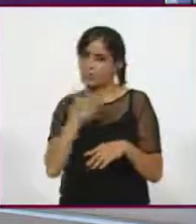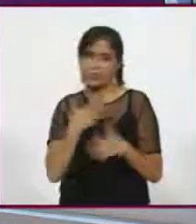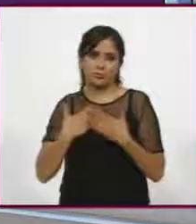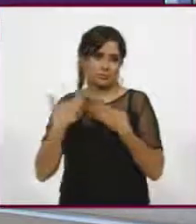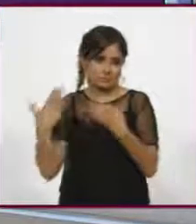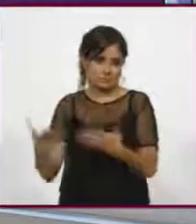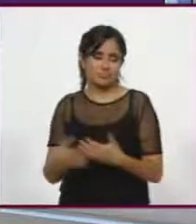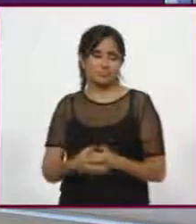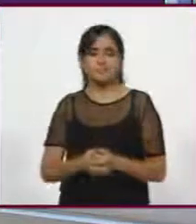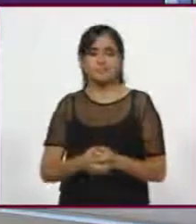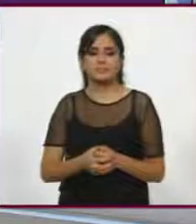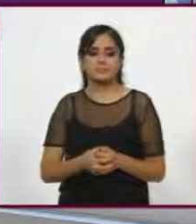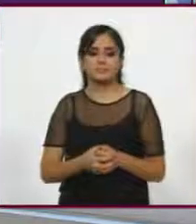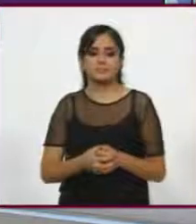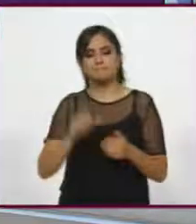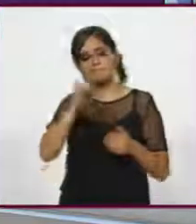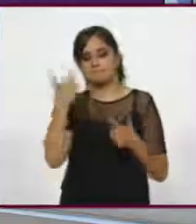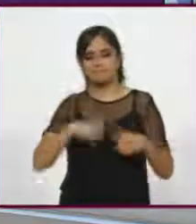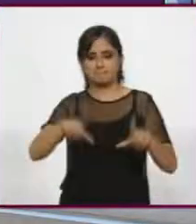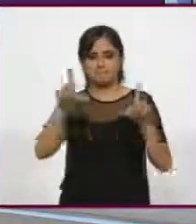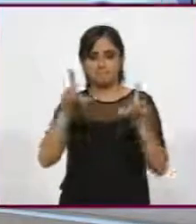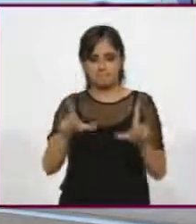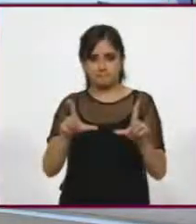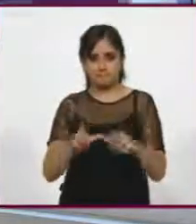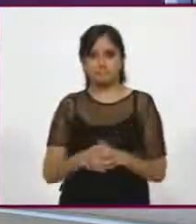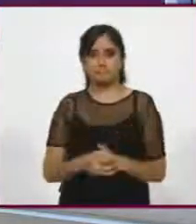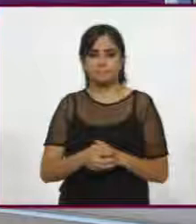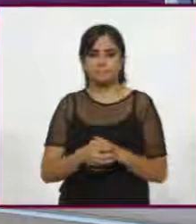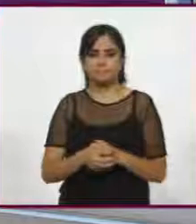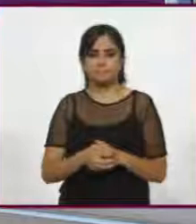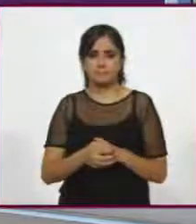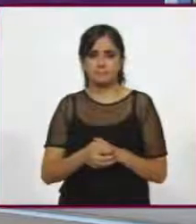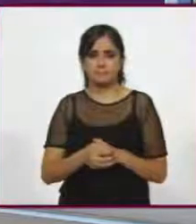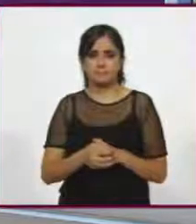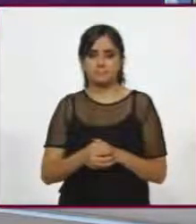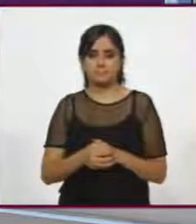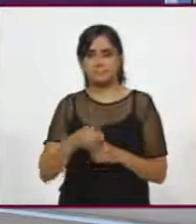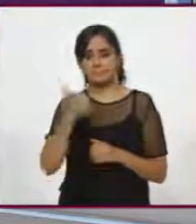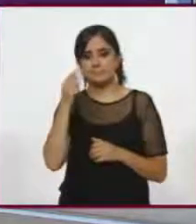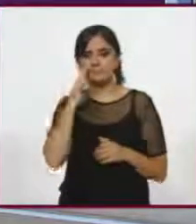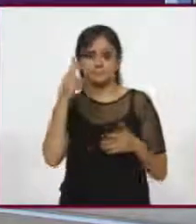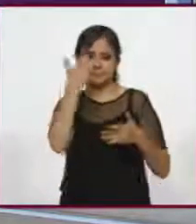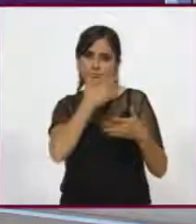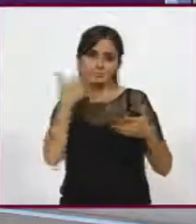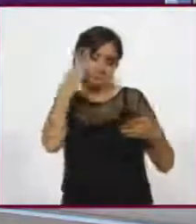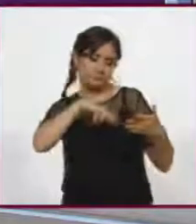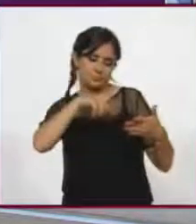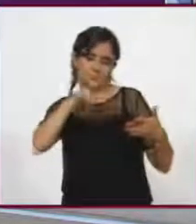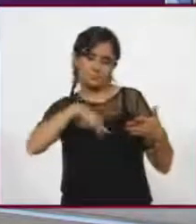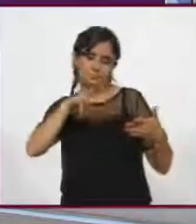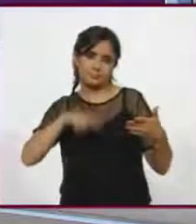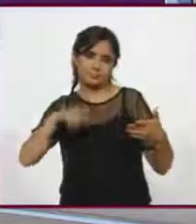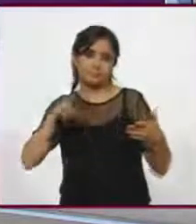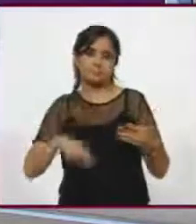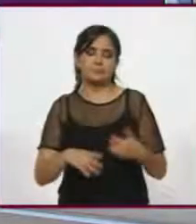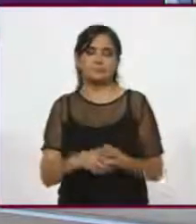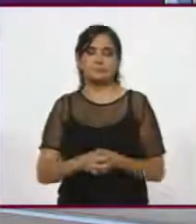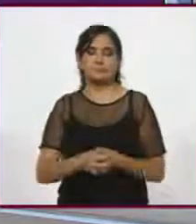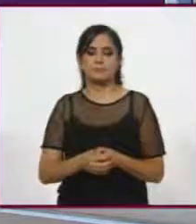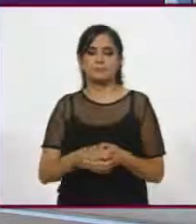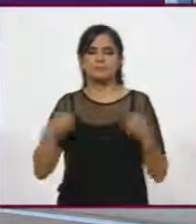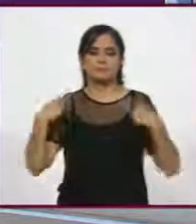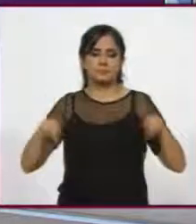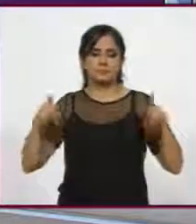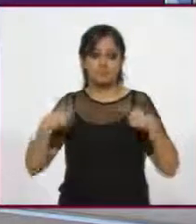emblemático. Siguiente gráfico, que creo que nuevamente hay que hacer esta distinción entre